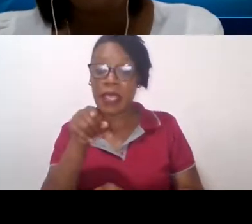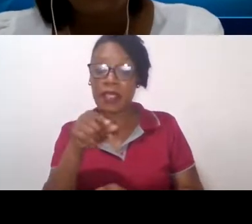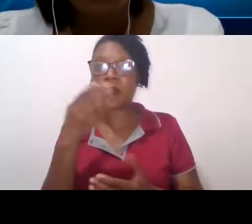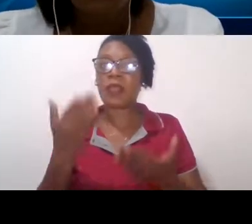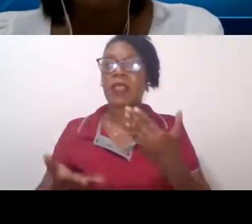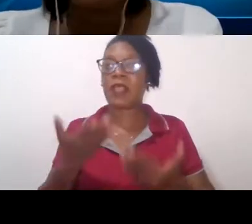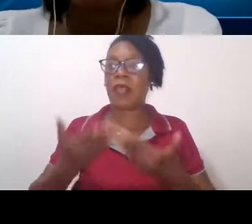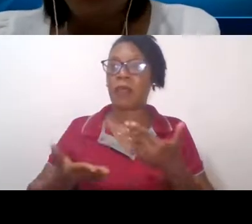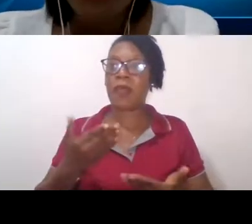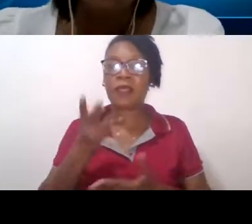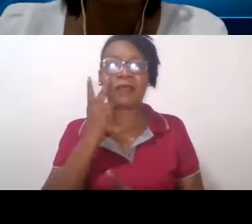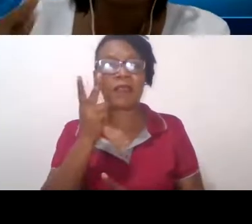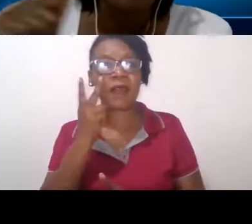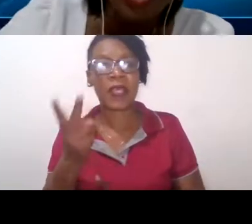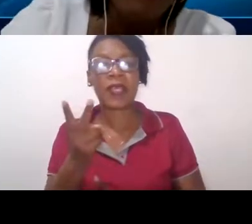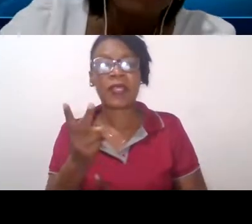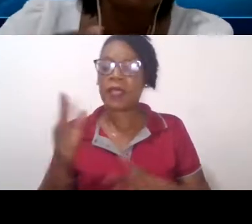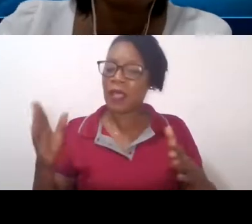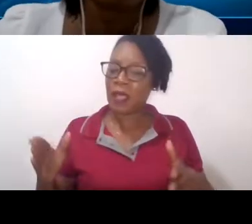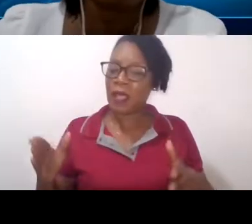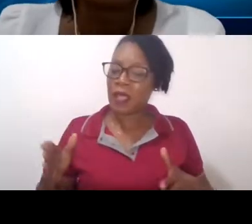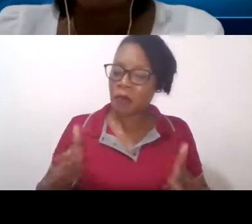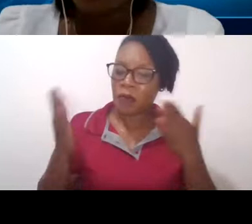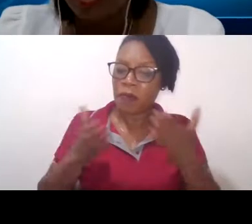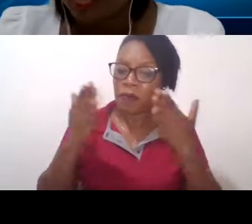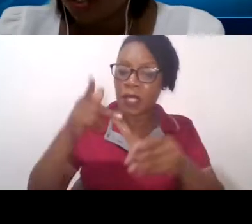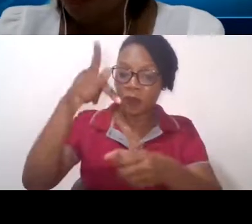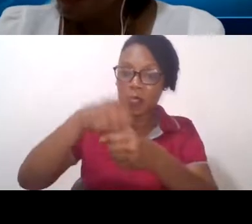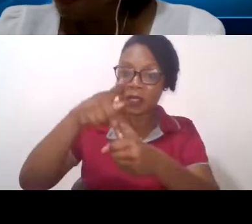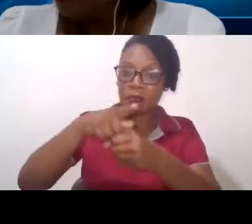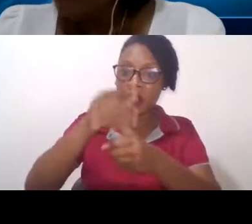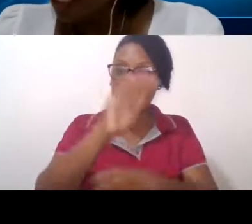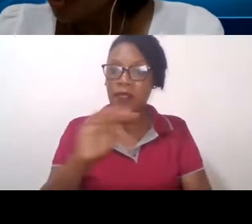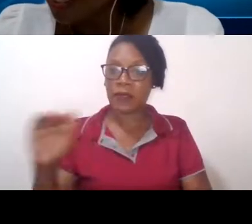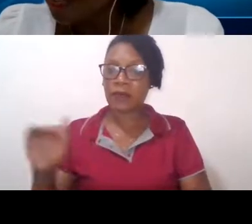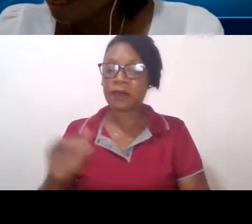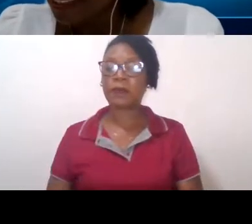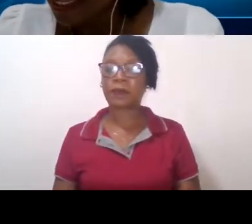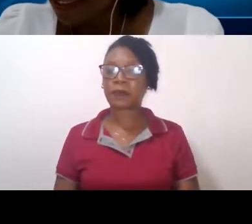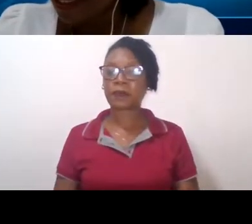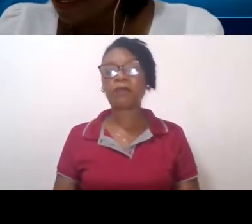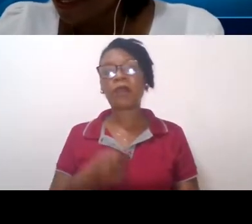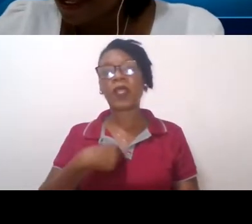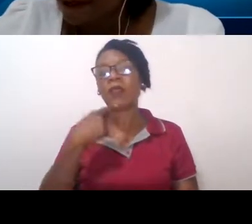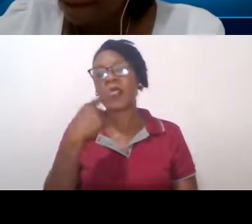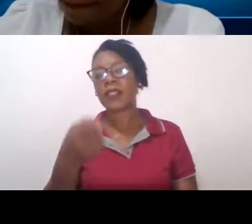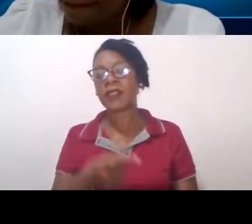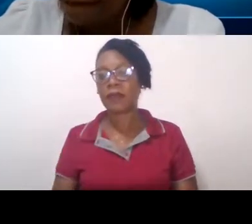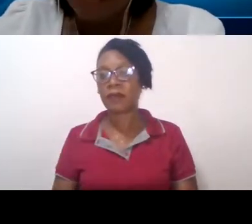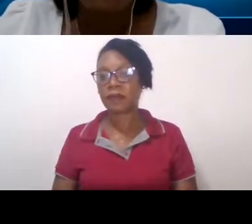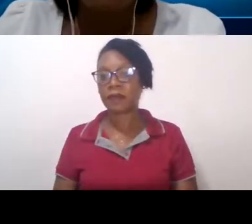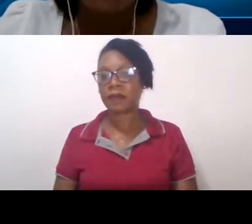la motivación y por lo tanto la participación del niño. Yo le decía